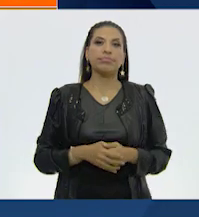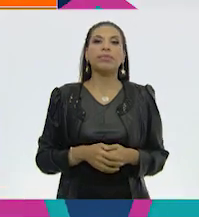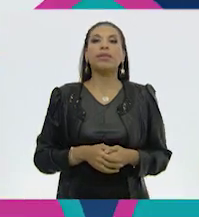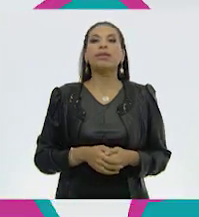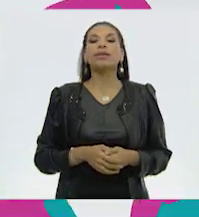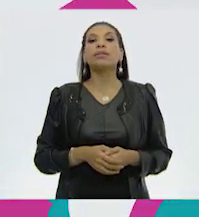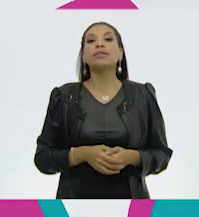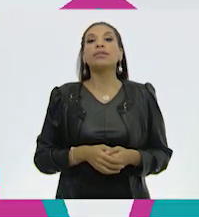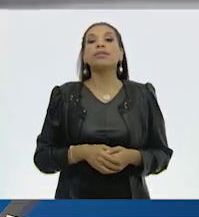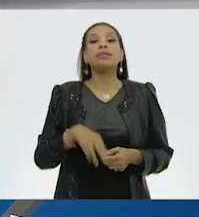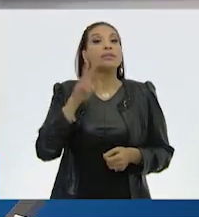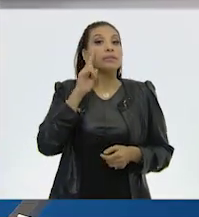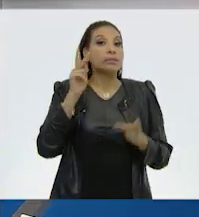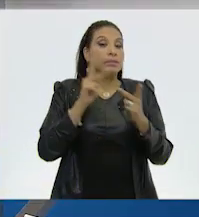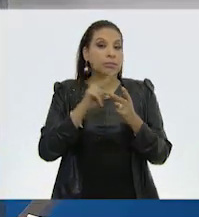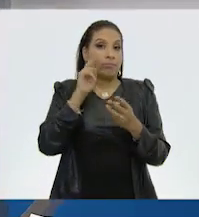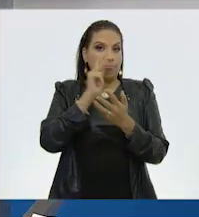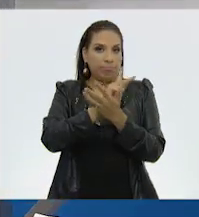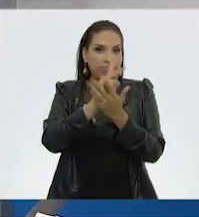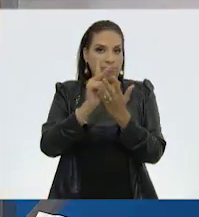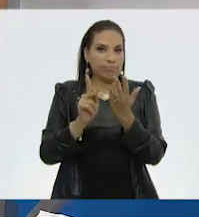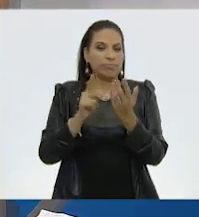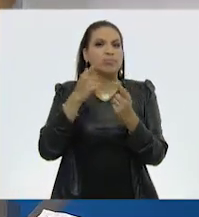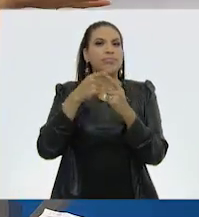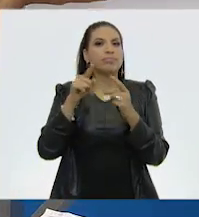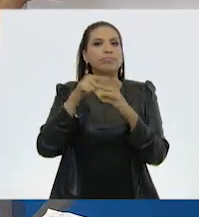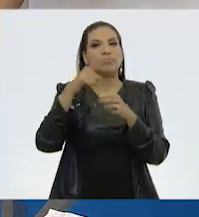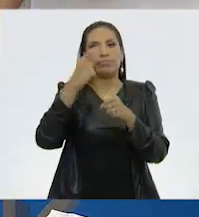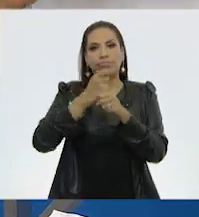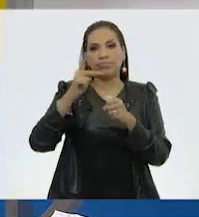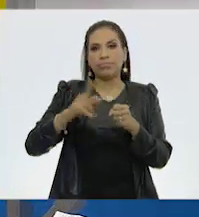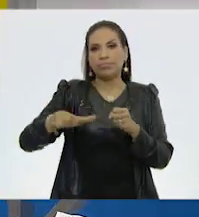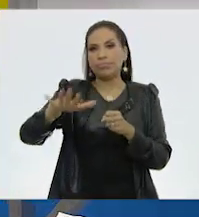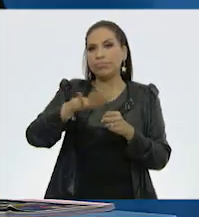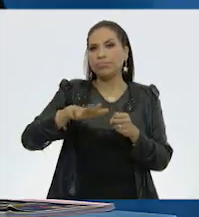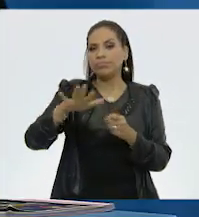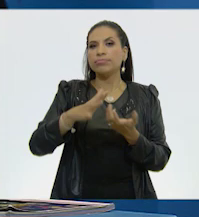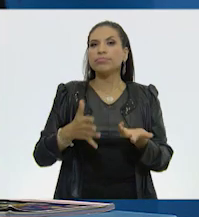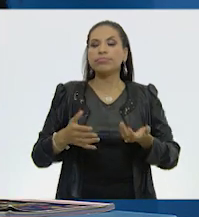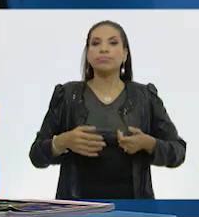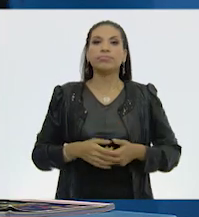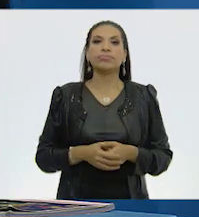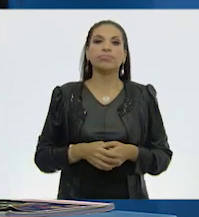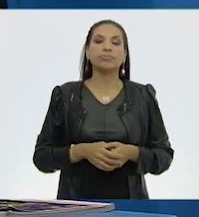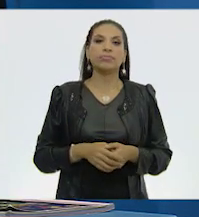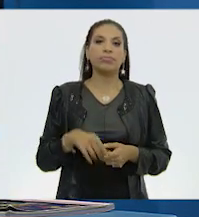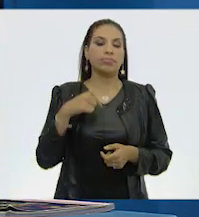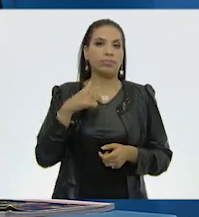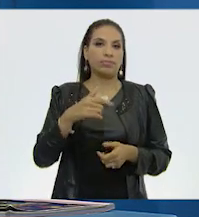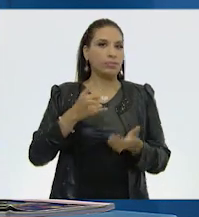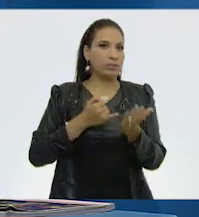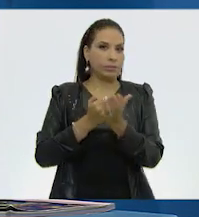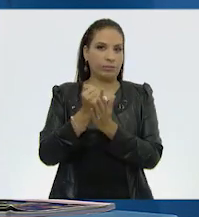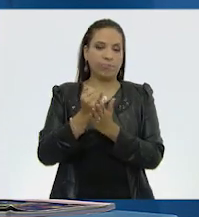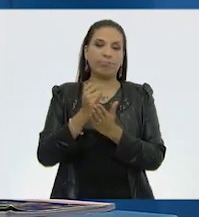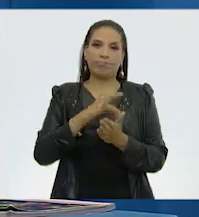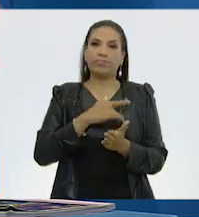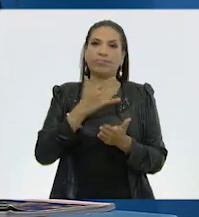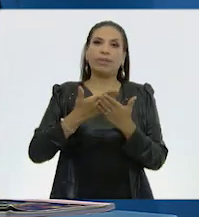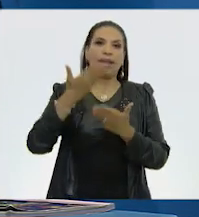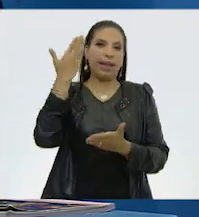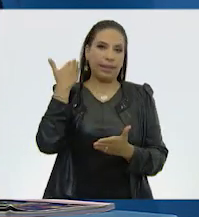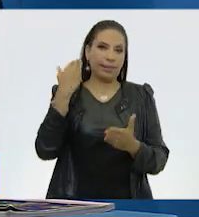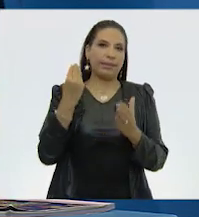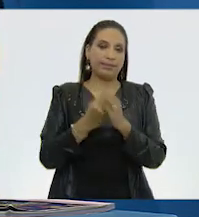María, ¿qué coincidencias notas en cada uno de estos primeros pueblos? Pues estoy confirmando lo que vimos en